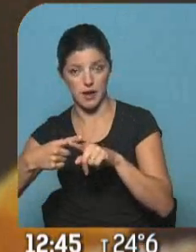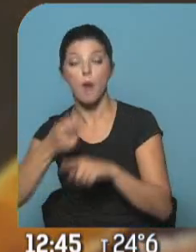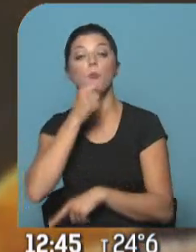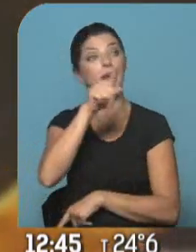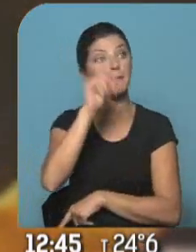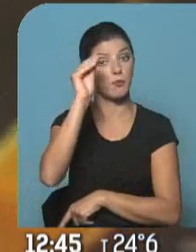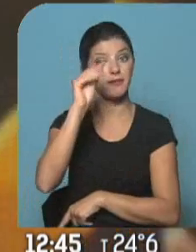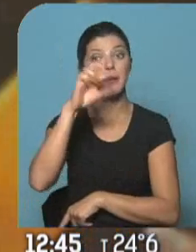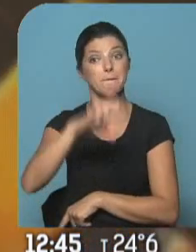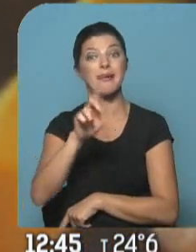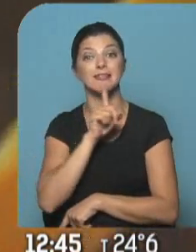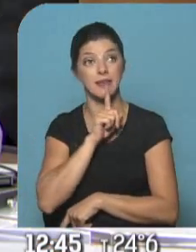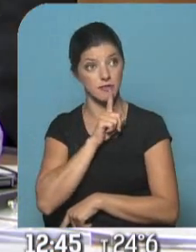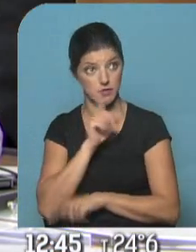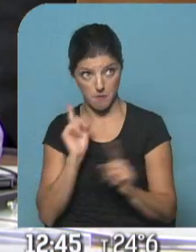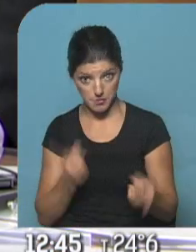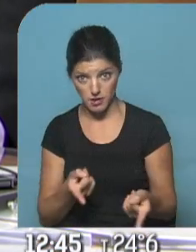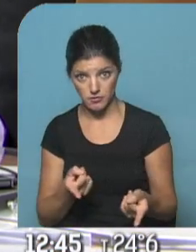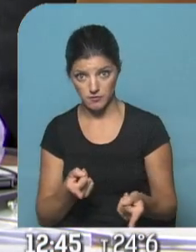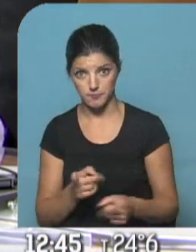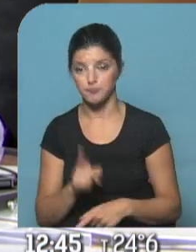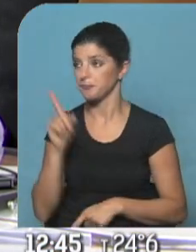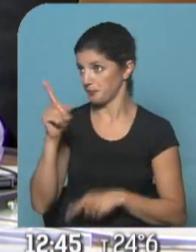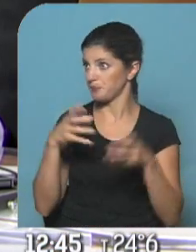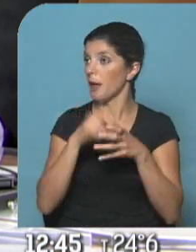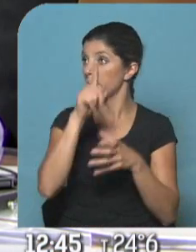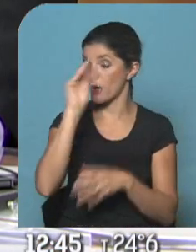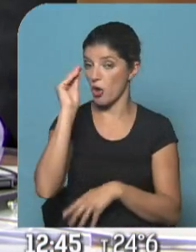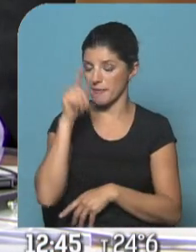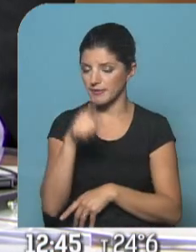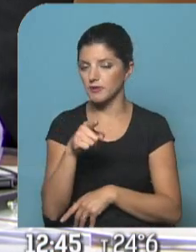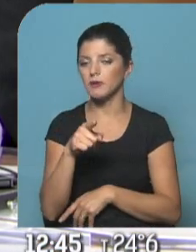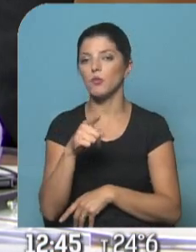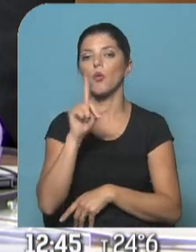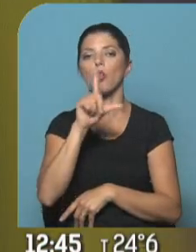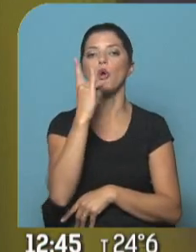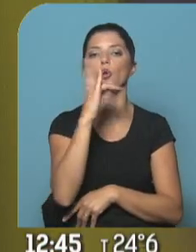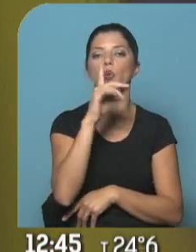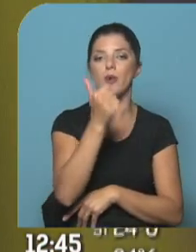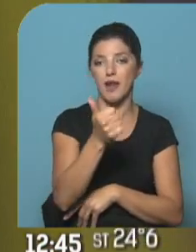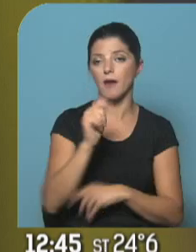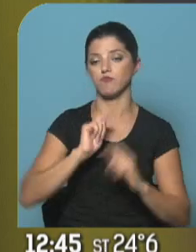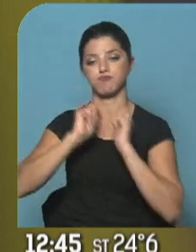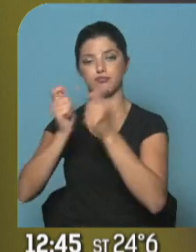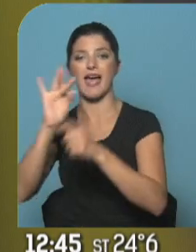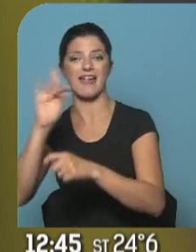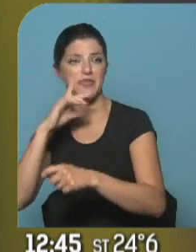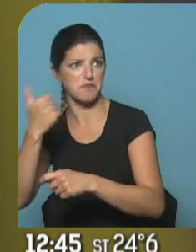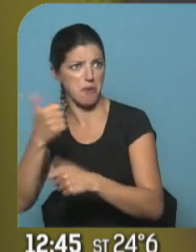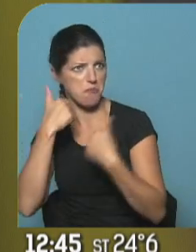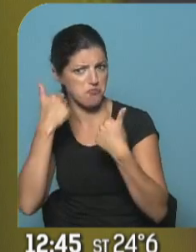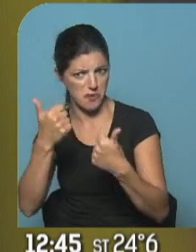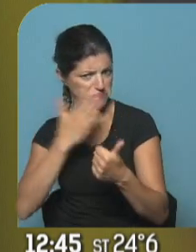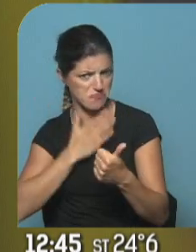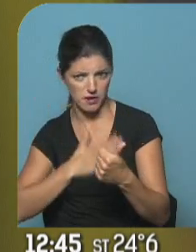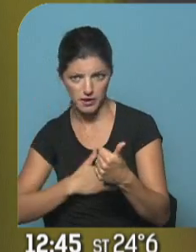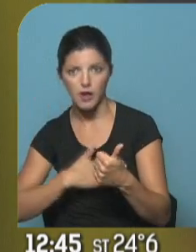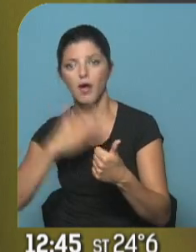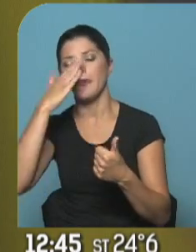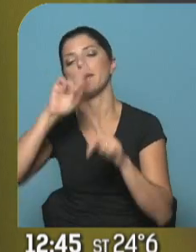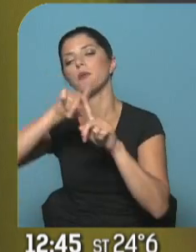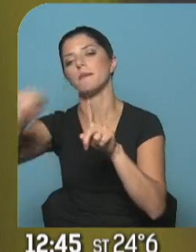también, ¿no? Pero en el caso del PT, bueno, también hubo una sucesión de Lula a Dilma, que no fue pacífica y razonable. Después, bueno, vino el impeachment